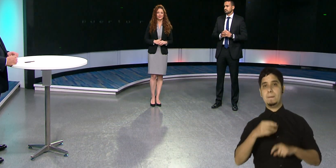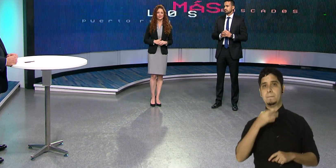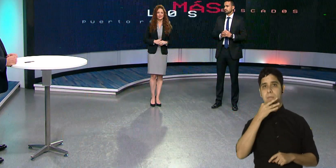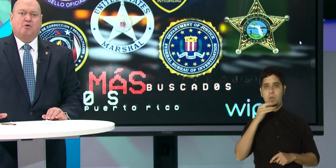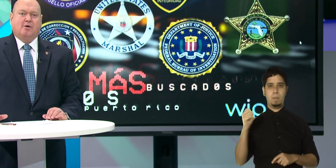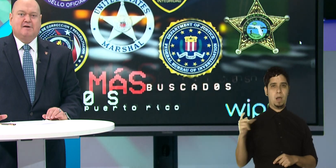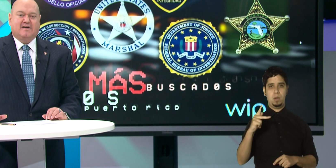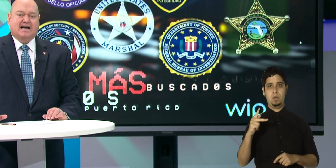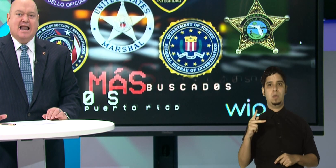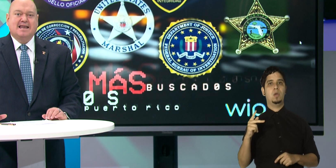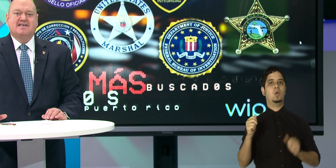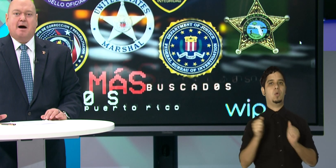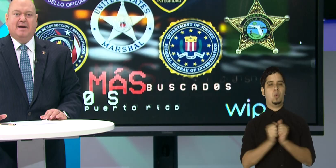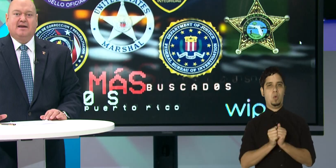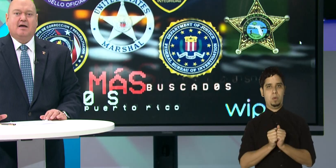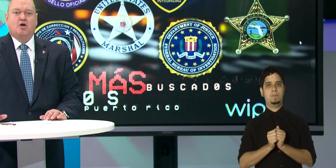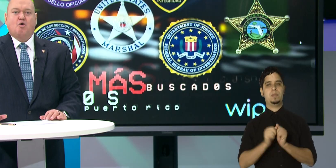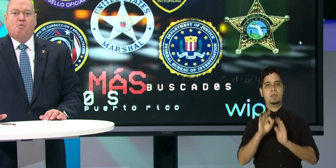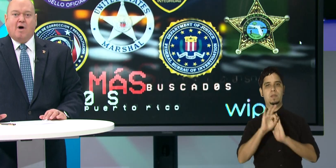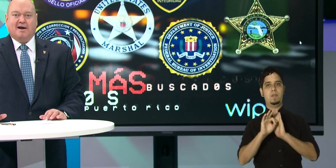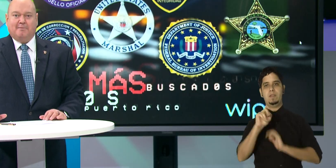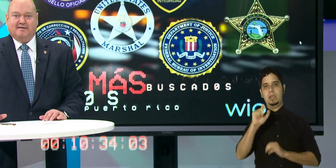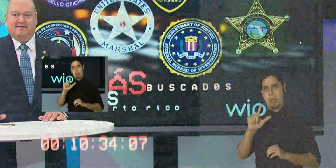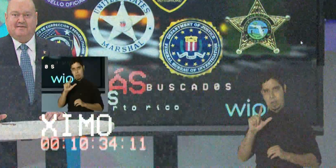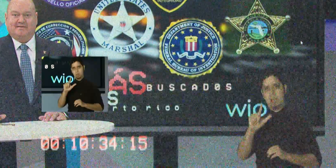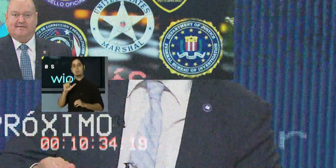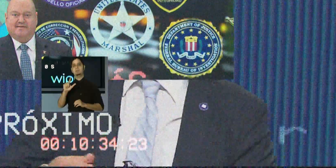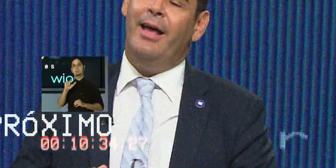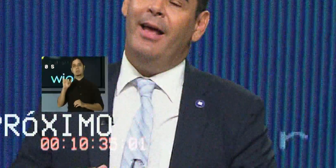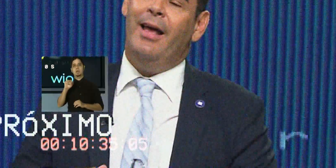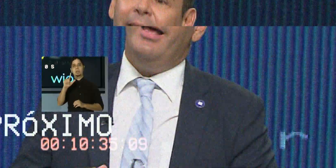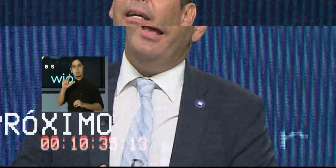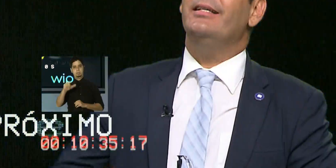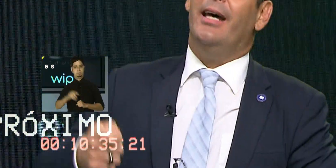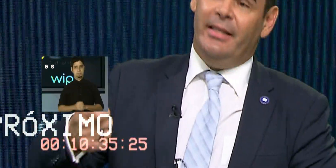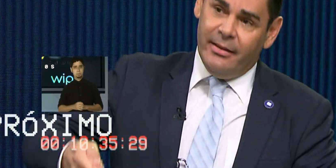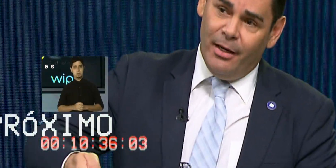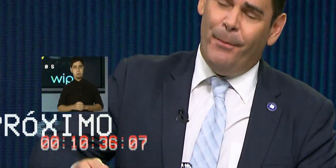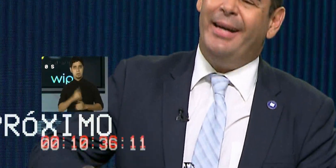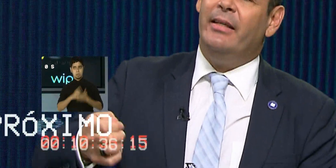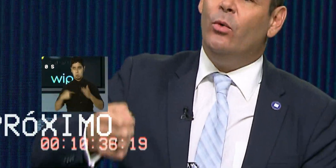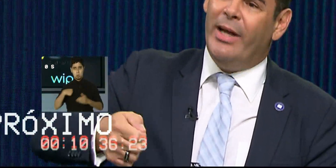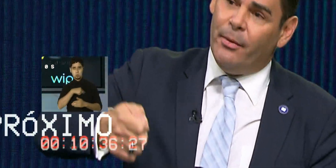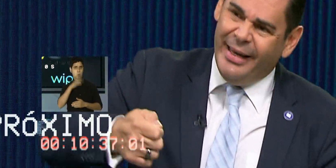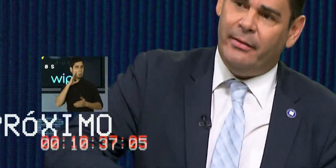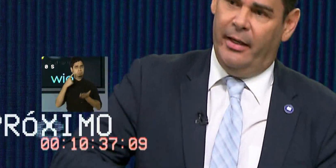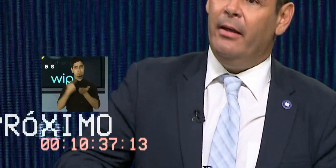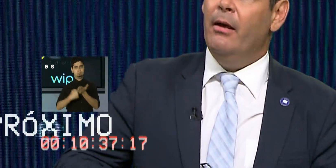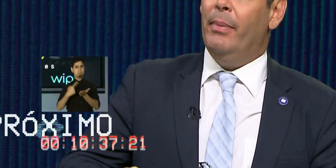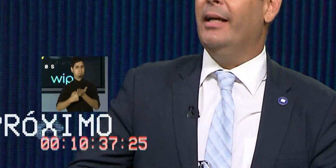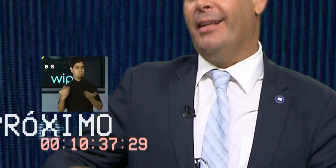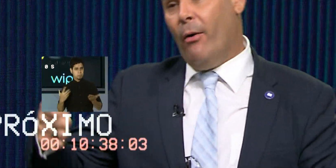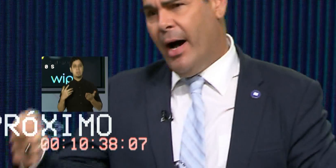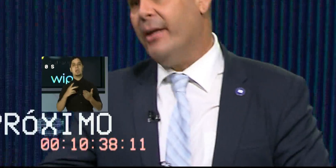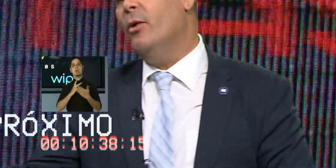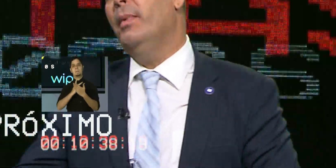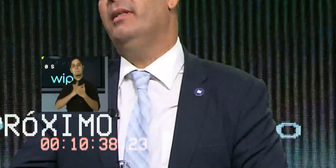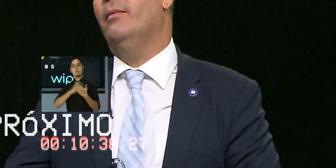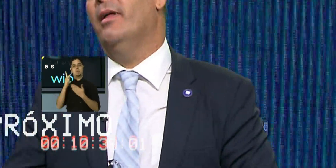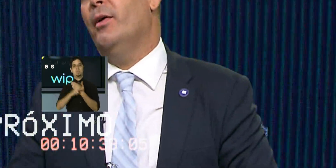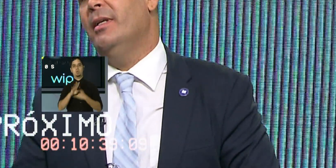breve regresamos con el fiscal Yamir Huarvez. ¿Y de qué estaremos hablando? Estaremos hablando del proyecto